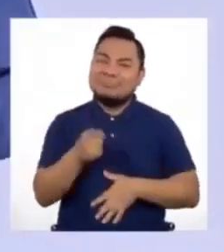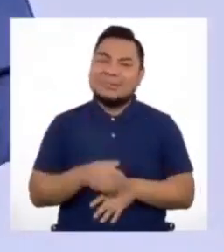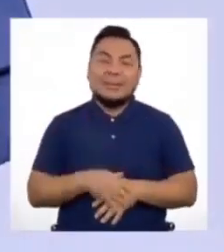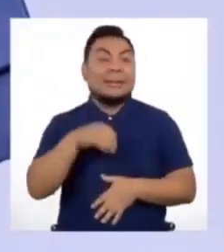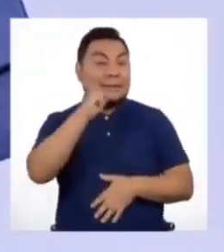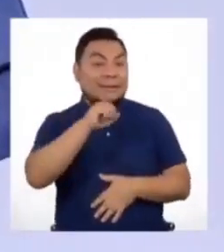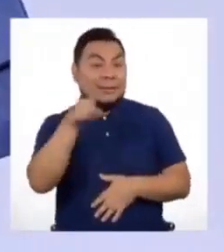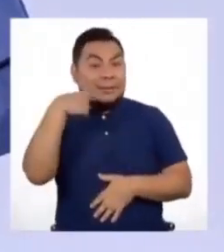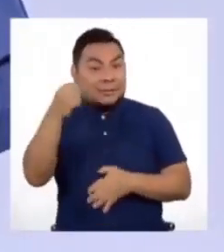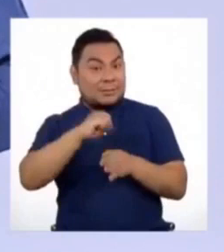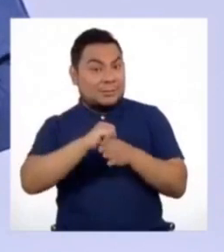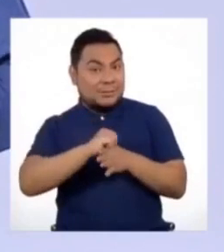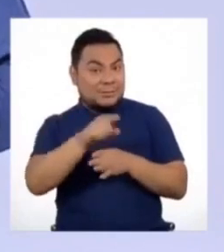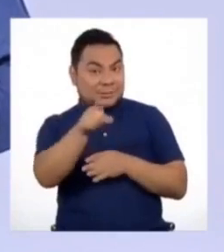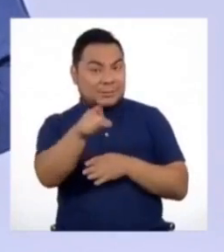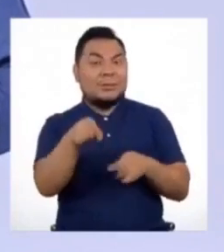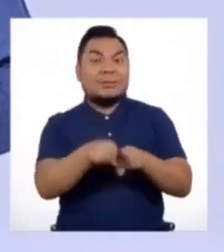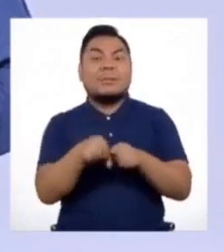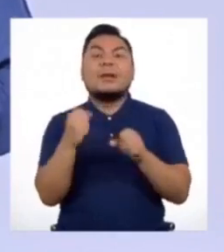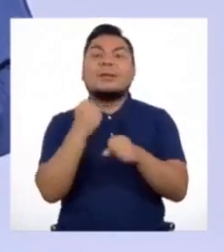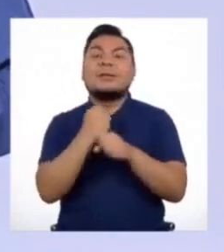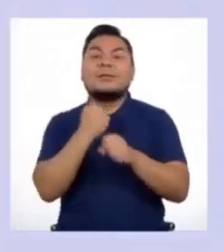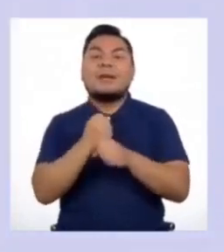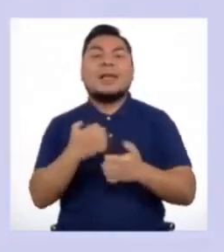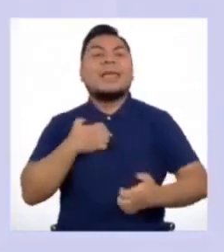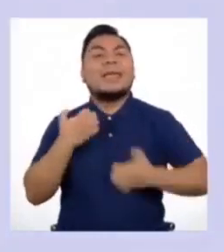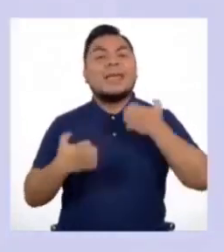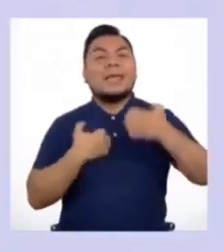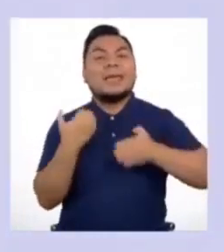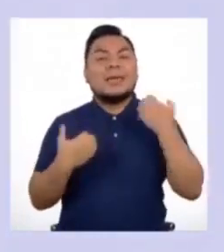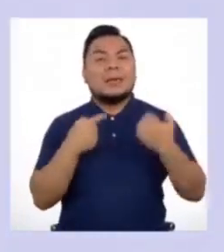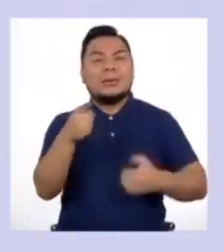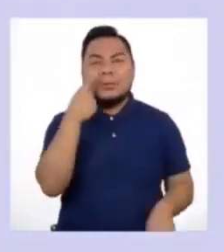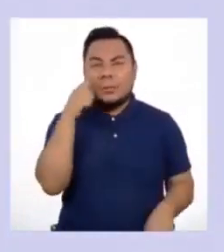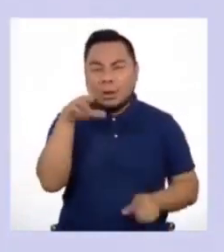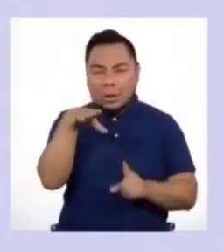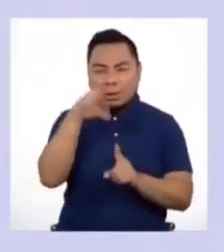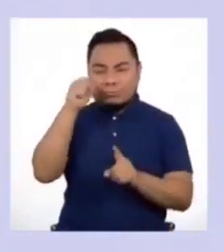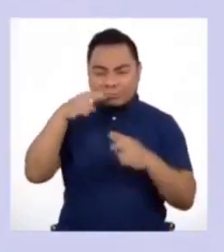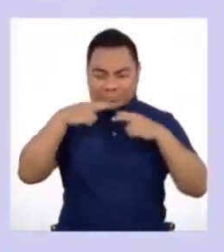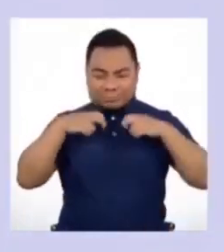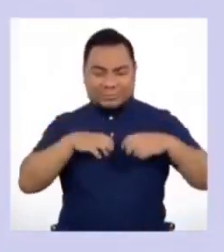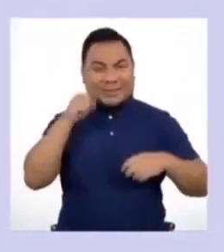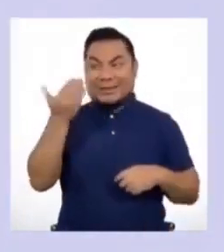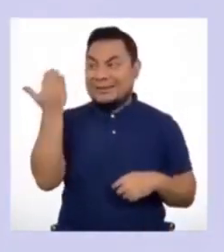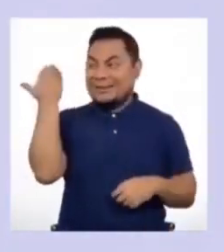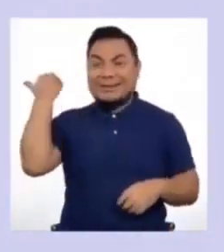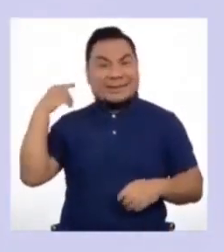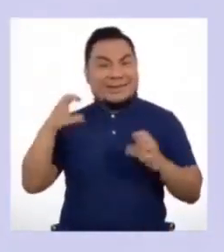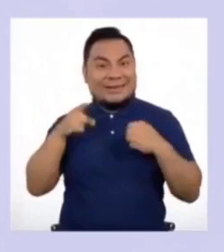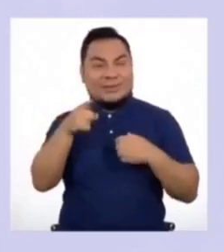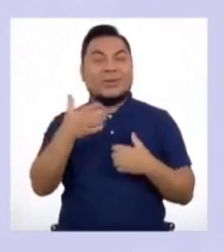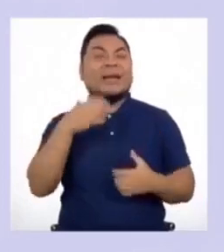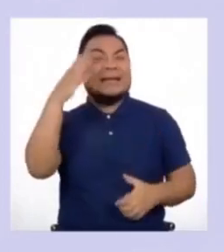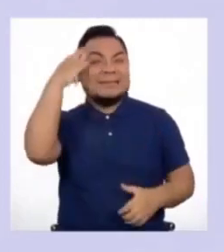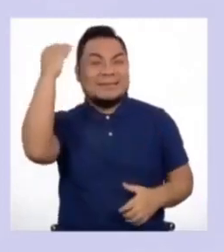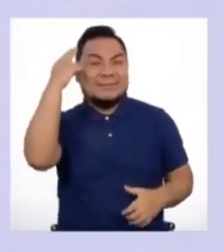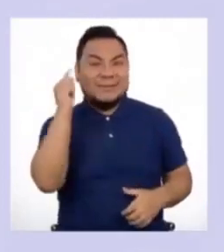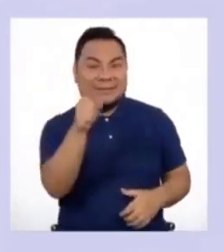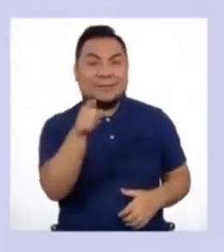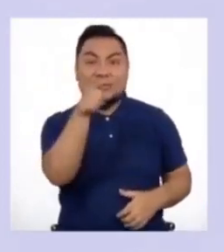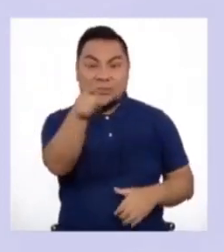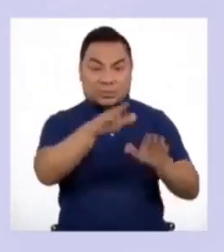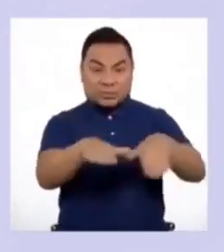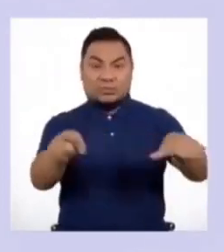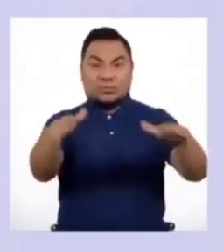el siguiente ejercicio, vamos a trabajar con las emociones que reconociste en la actividad pasada a través de tu experiencia. ¿Los chicos